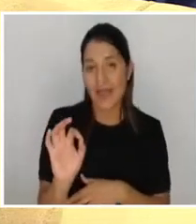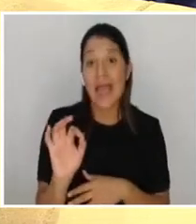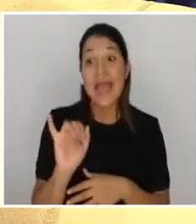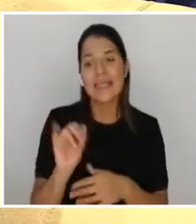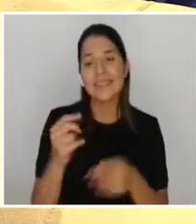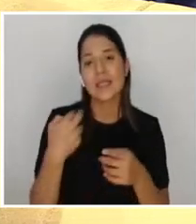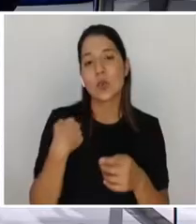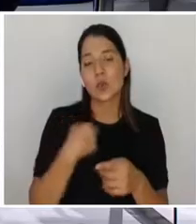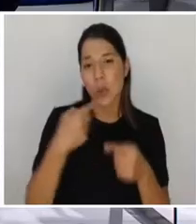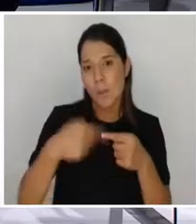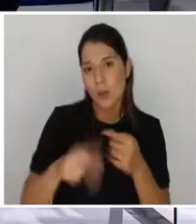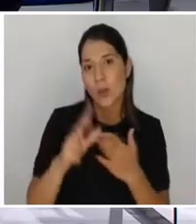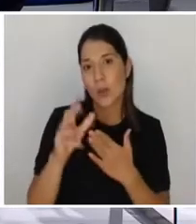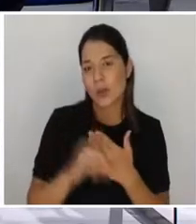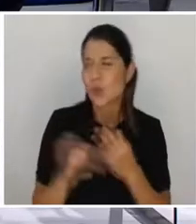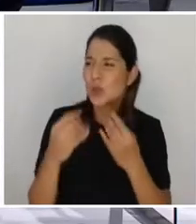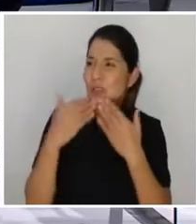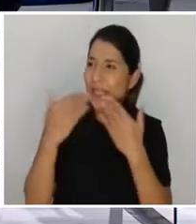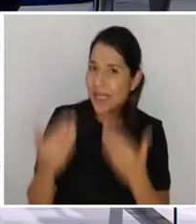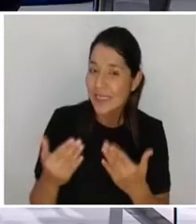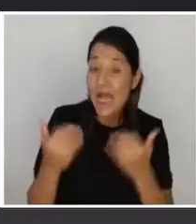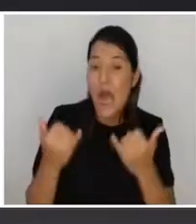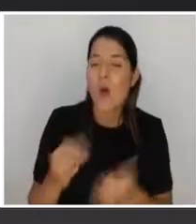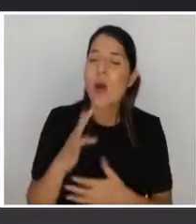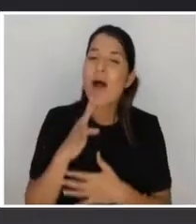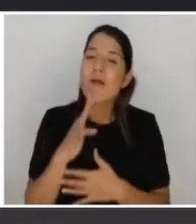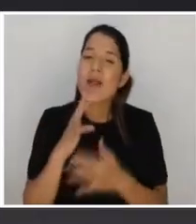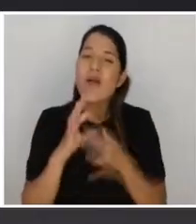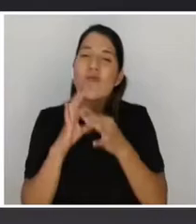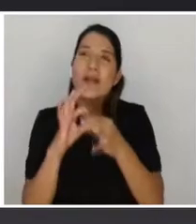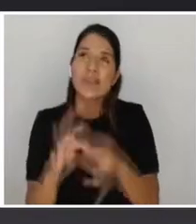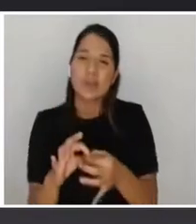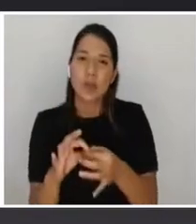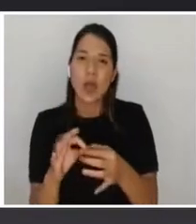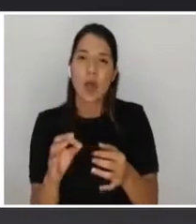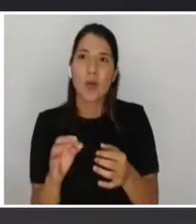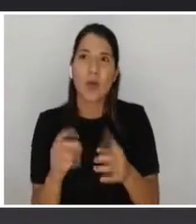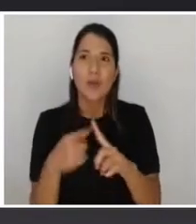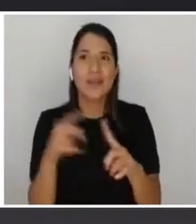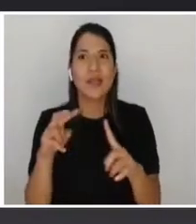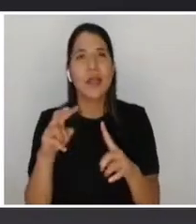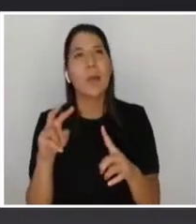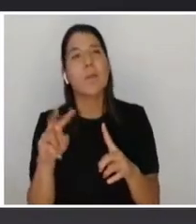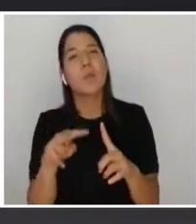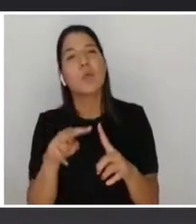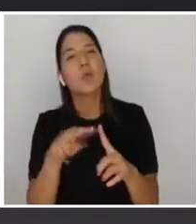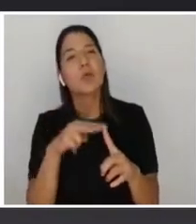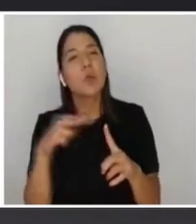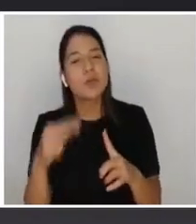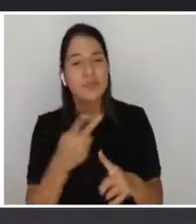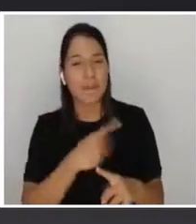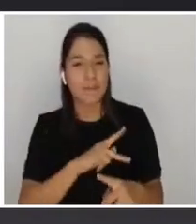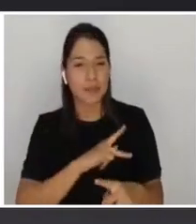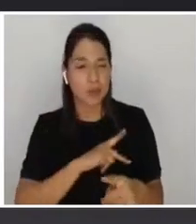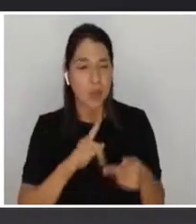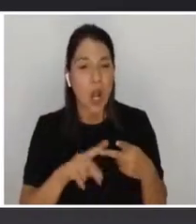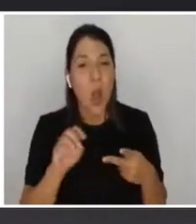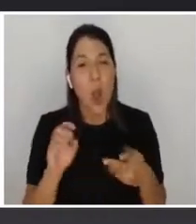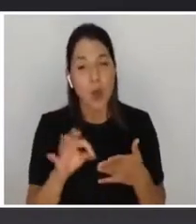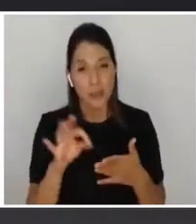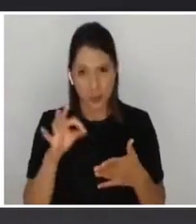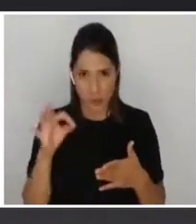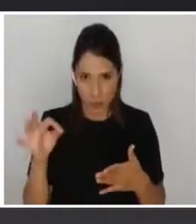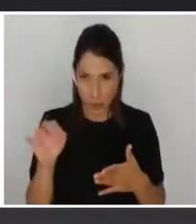Sí. Muchísimas gracias. Vamos a hablar ahora en el ámbito espiritual o personal, como lo decía Viviana. Vos, ¿cómo te